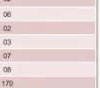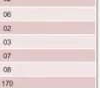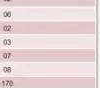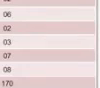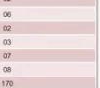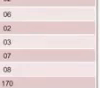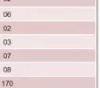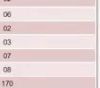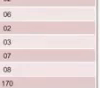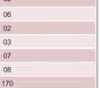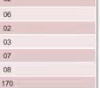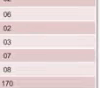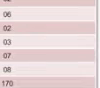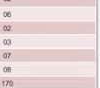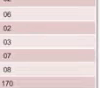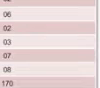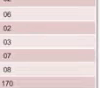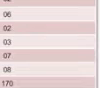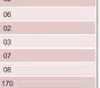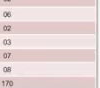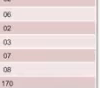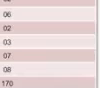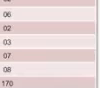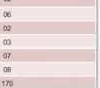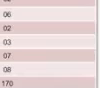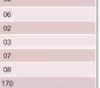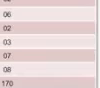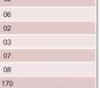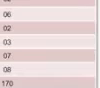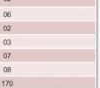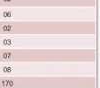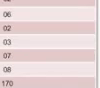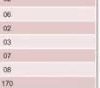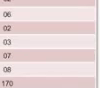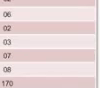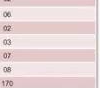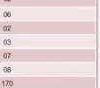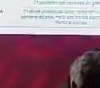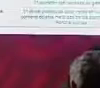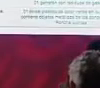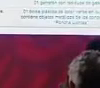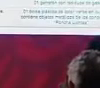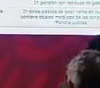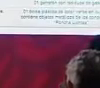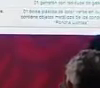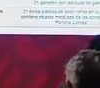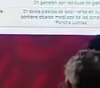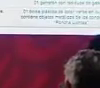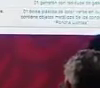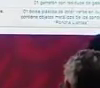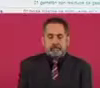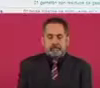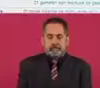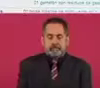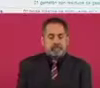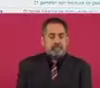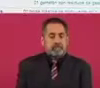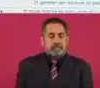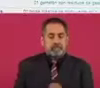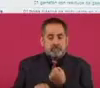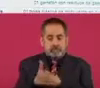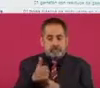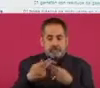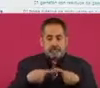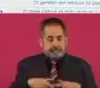gasolina con lo cual perpetraban los incendios en nuestros lugares ya están 11 detenidos que